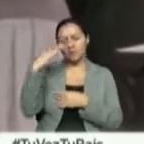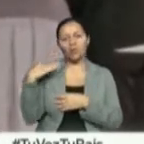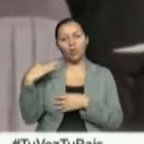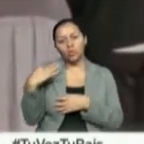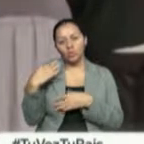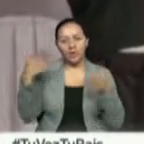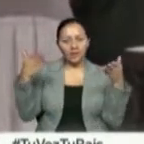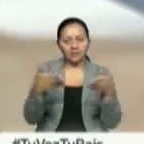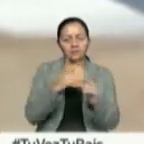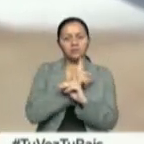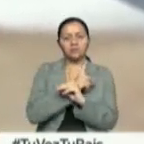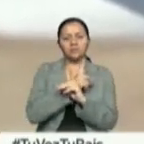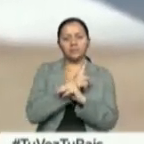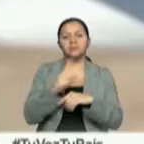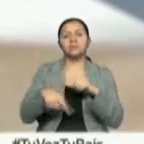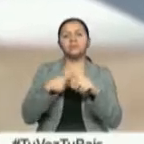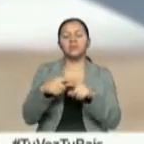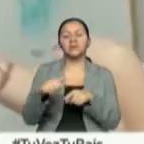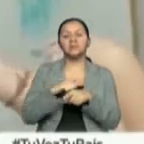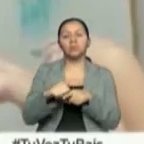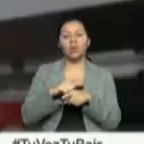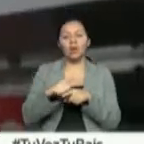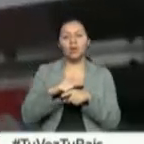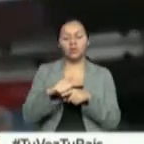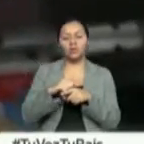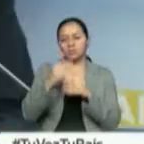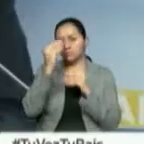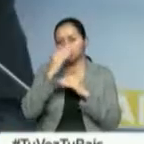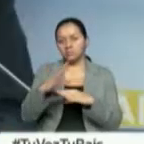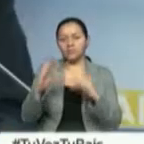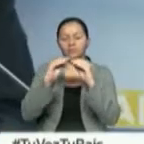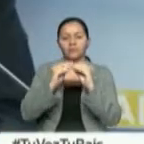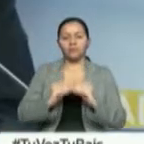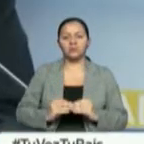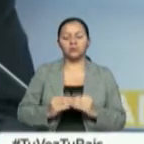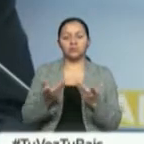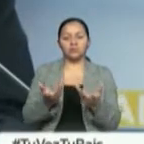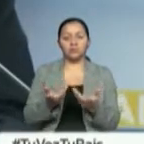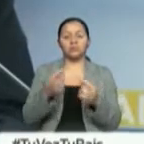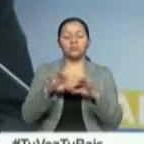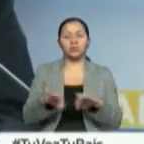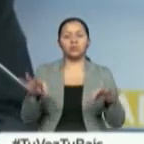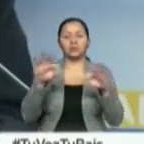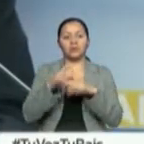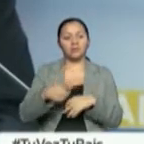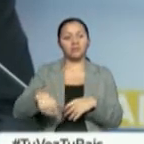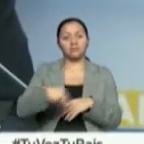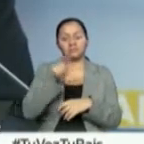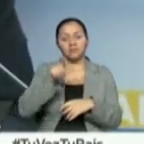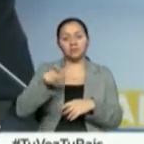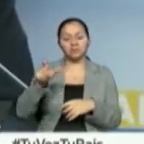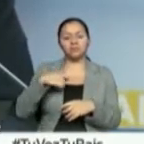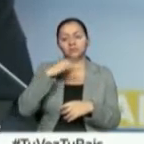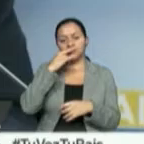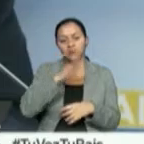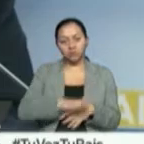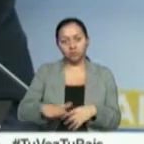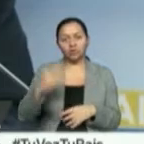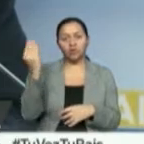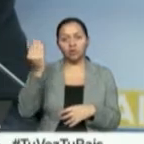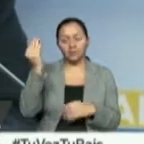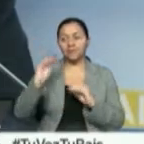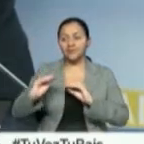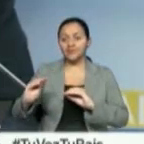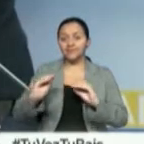elecciones y en el proceso de difusión de información a la ciudadanía estamos muy contentos porque nos parece que es muy muy importante que nuestros niños nuestros jóvenes